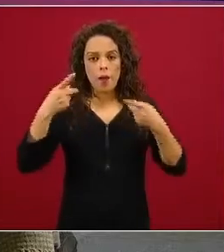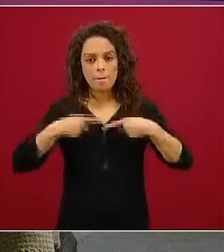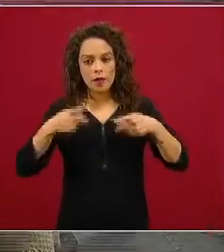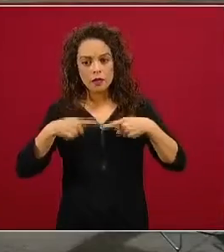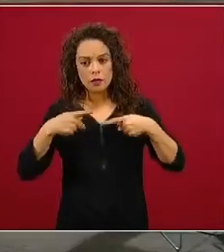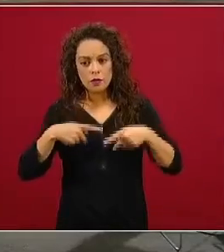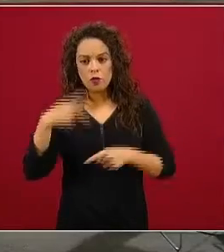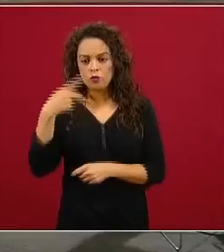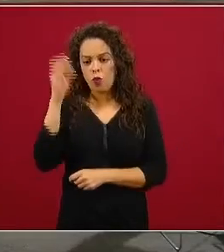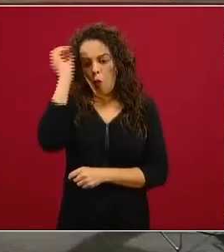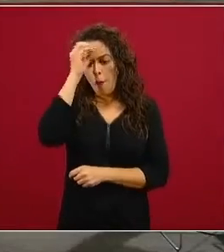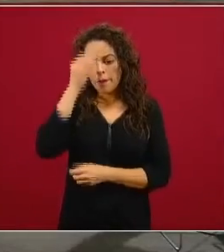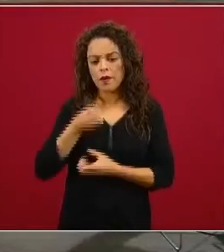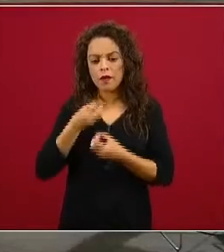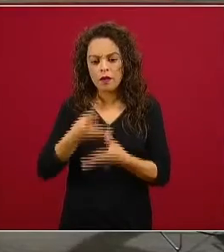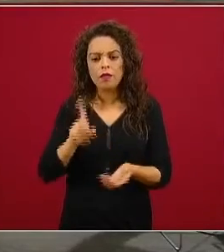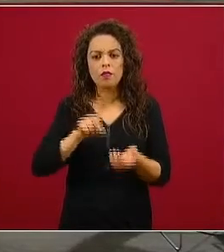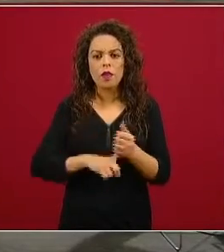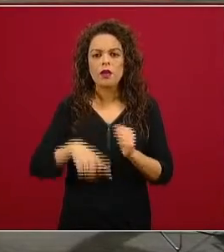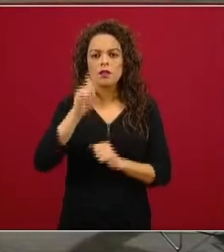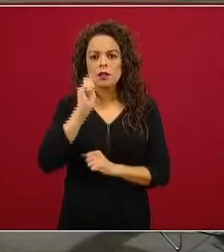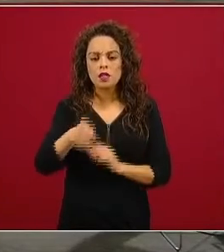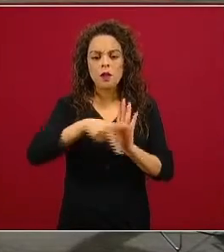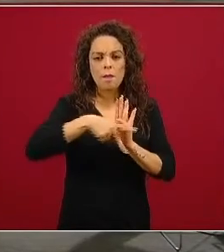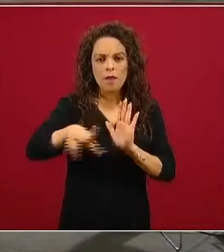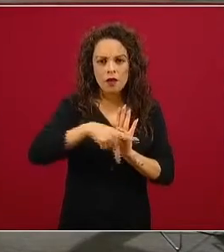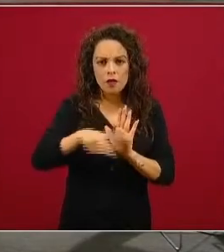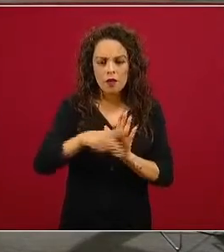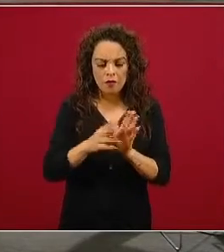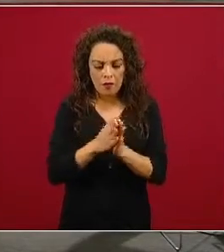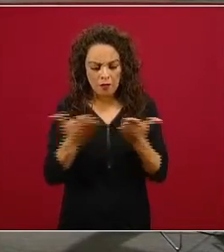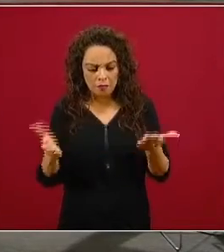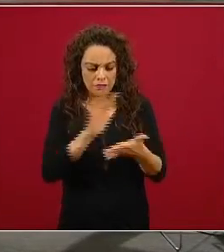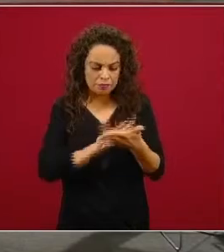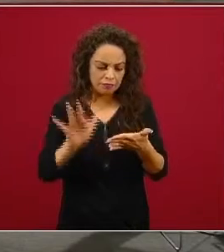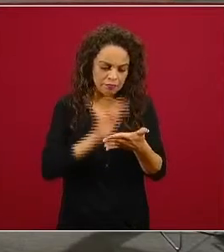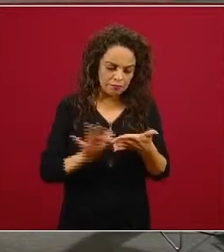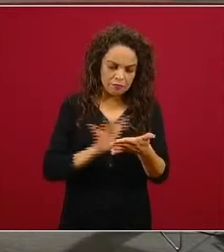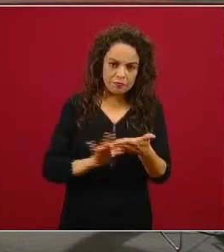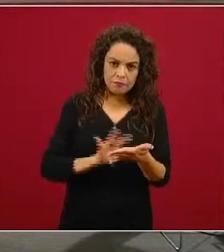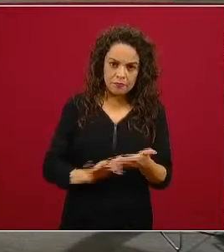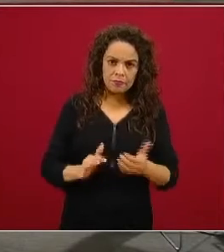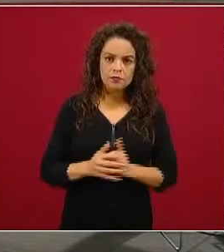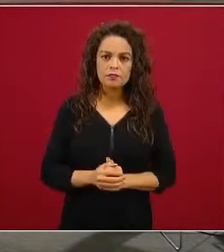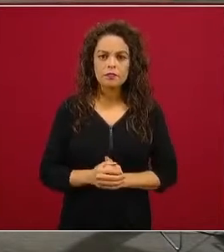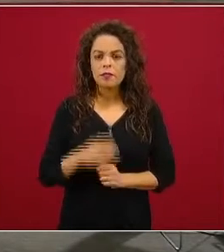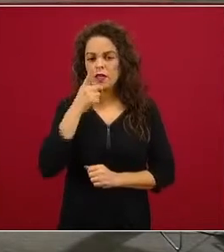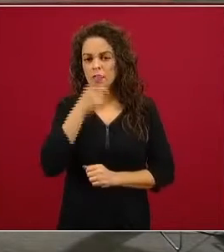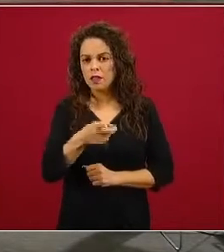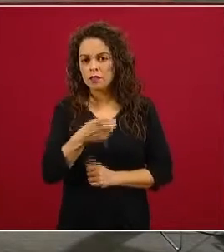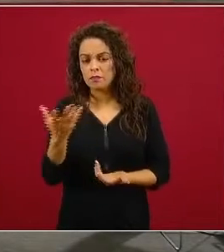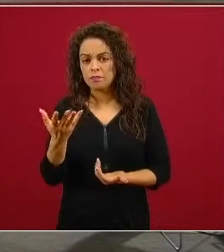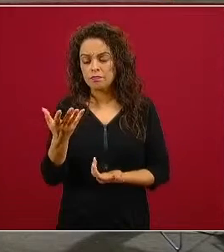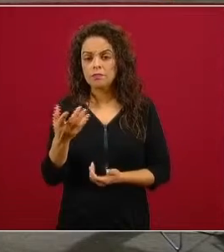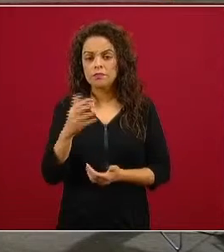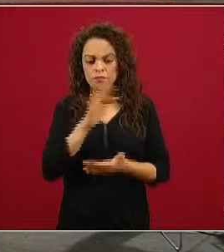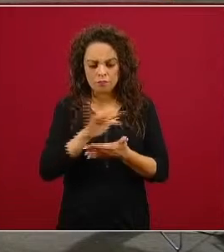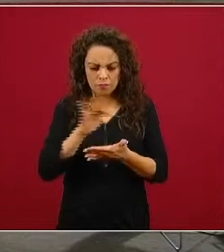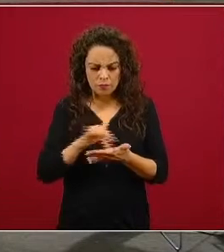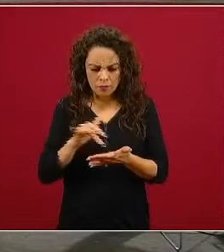casos nuevos y hospitalización, de 9 semanas en la mortalidad. Esto lo enfatizo porque todavía seguimos